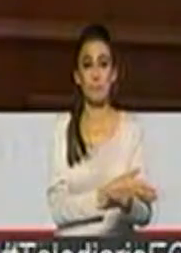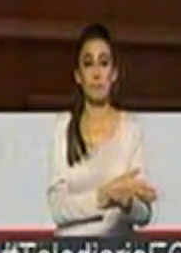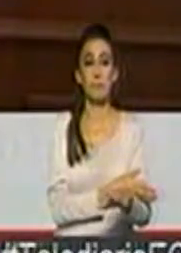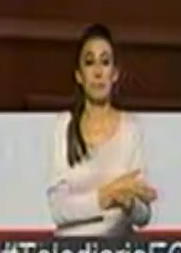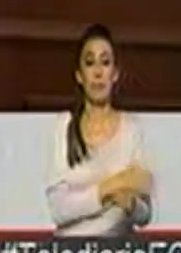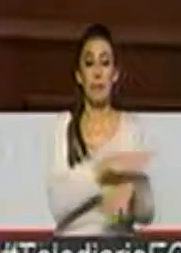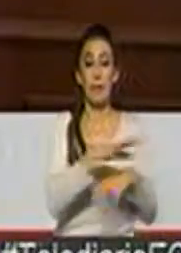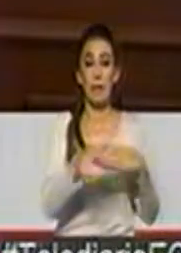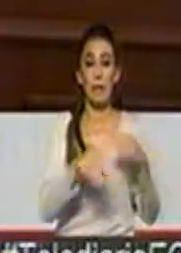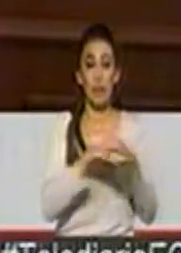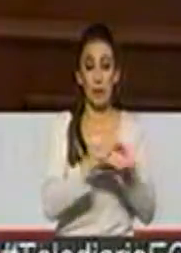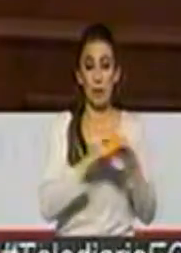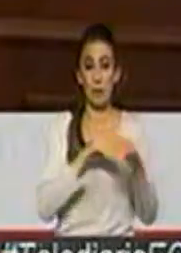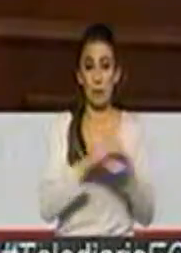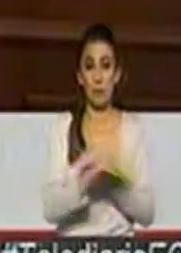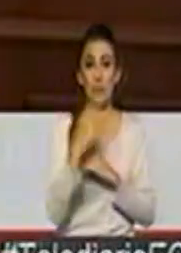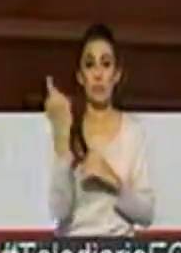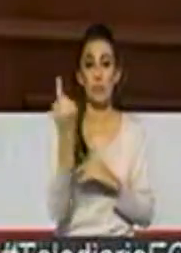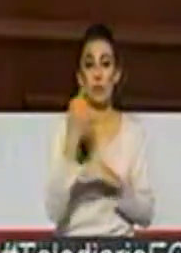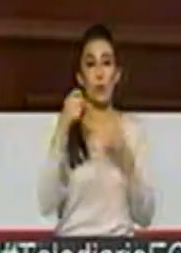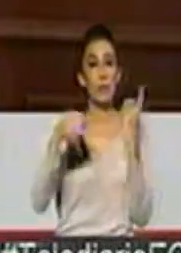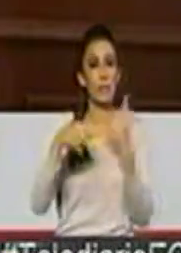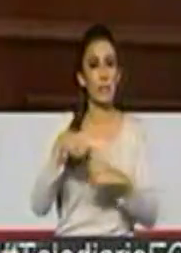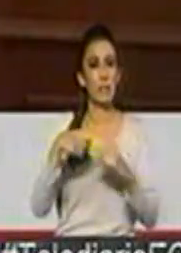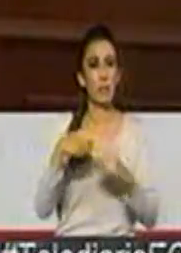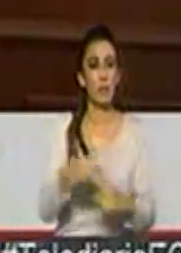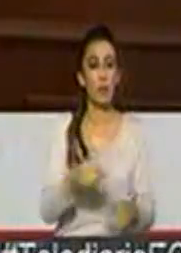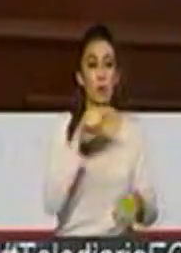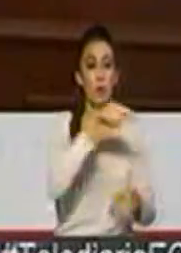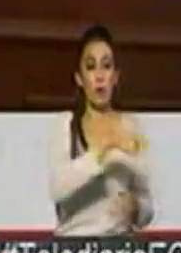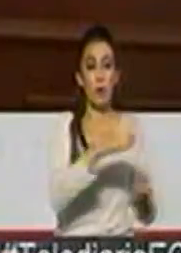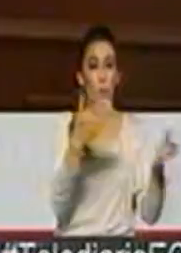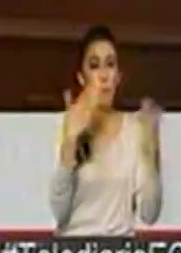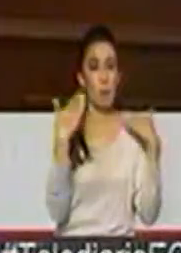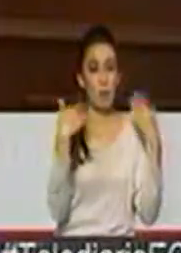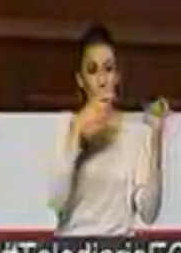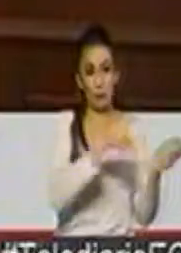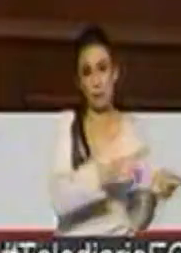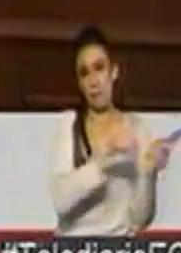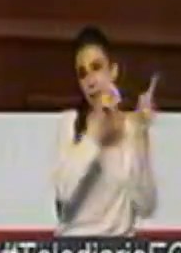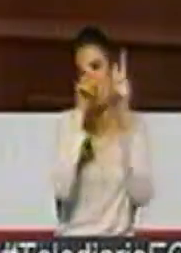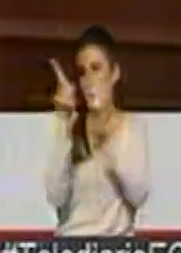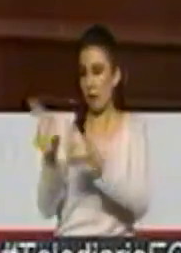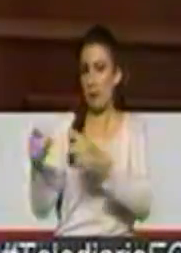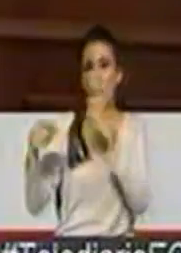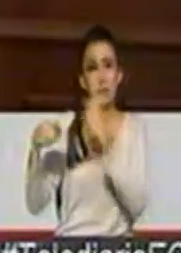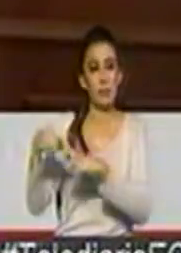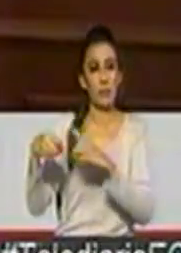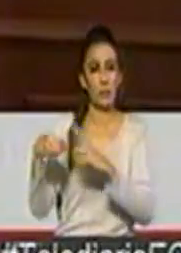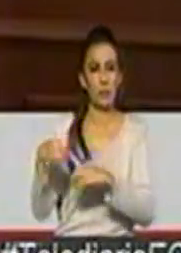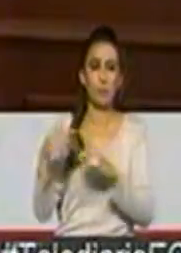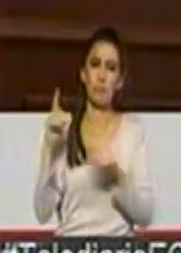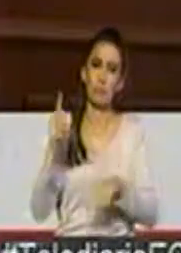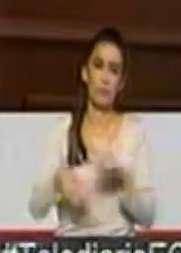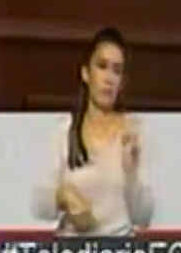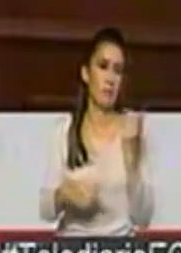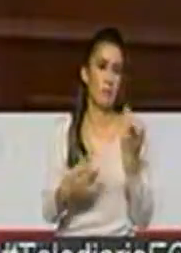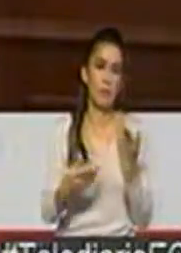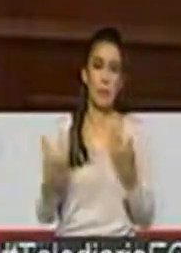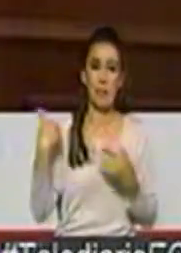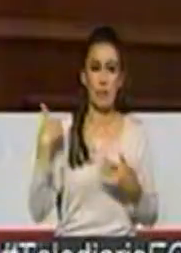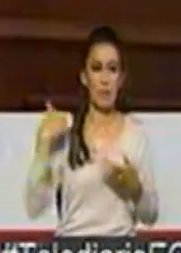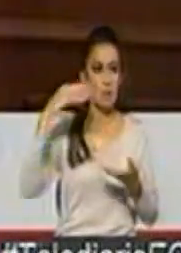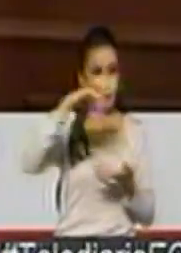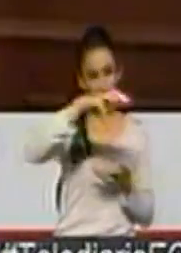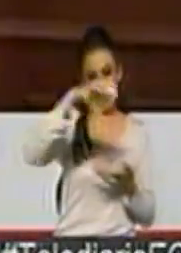anti lavado de activos, que están solo en Quito. Entonces los abogados de Guayaquil tenemos que viajar a Quito por temas de Guayaquil. Que no ocurra eso, o sea, que allá